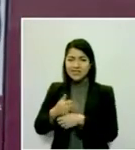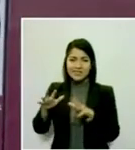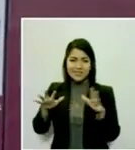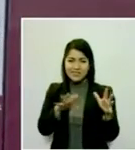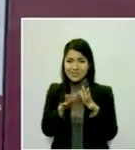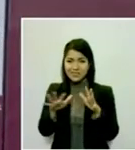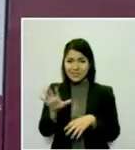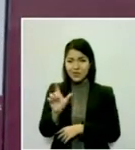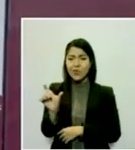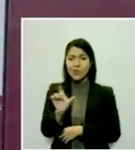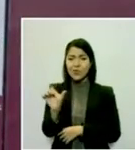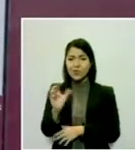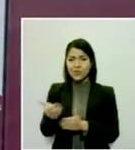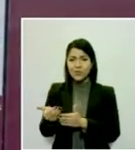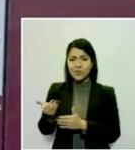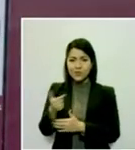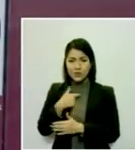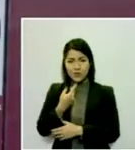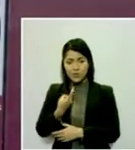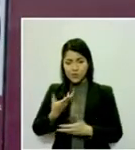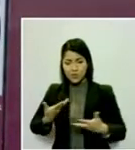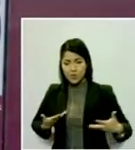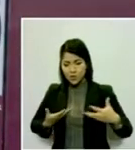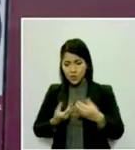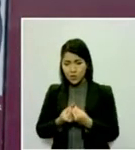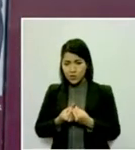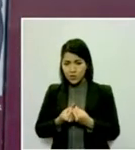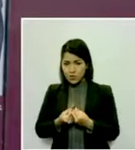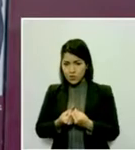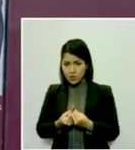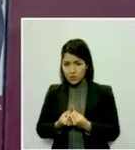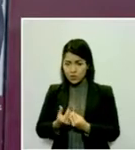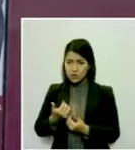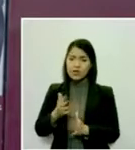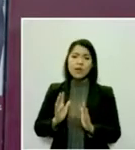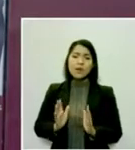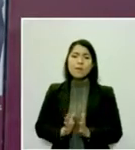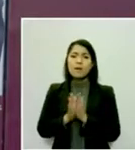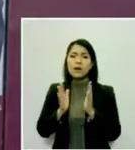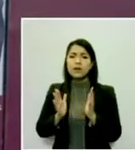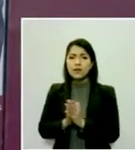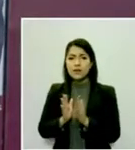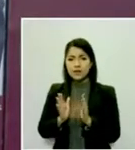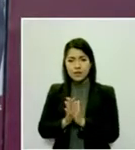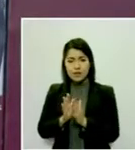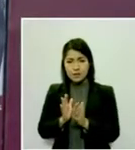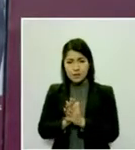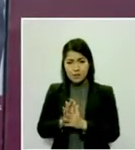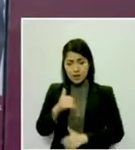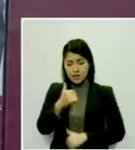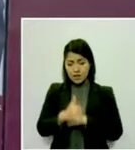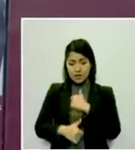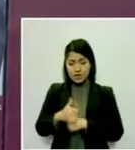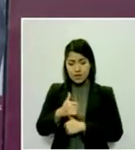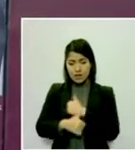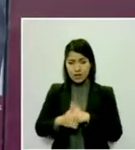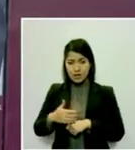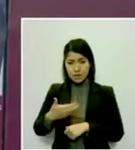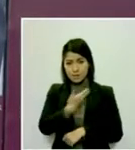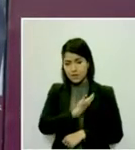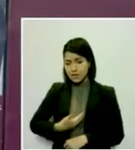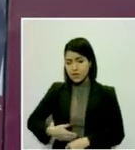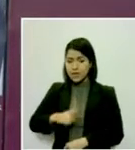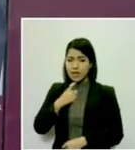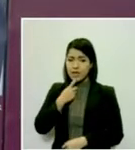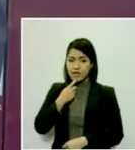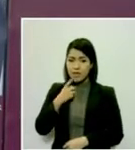cuando juntos estuvimos en la campaña del presidente Andrés Manuel López Obrador para jefe de gobierno.